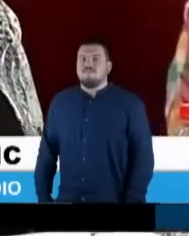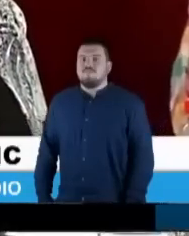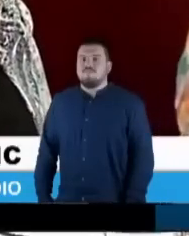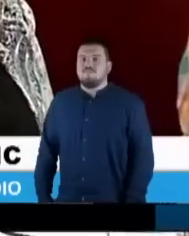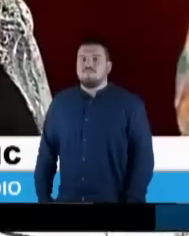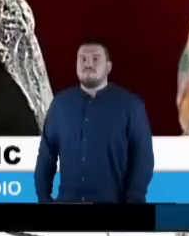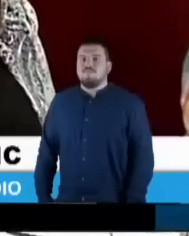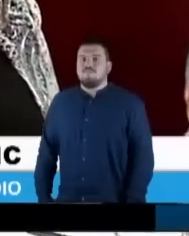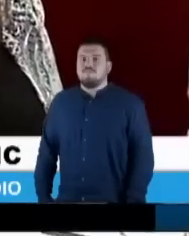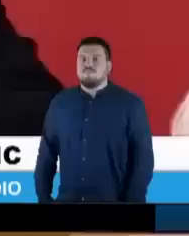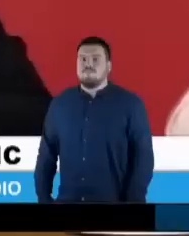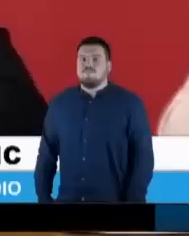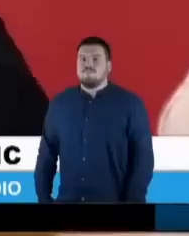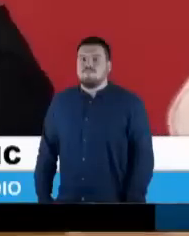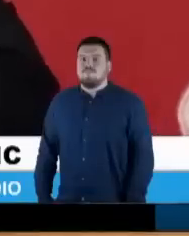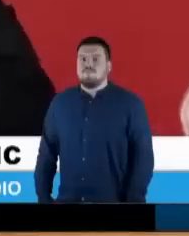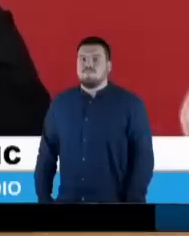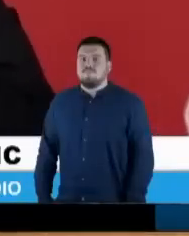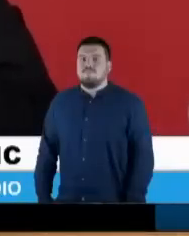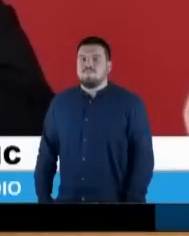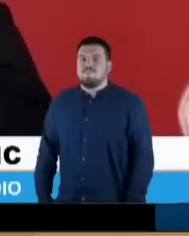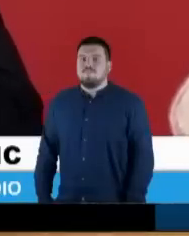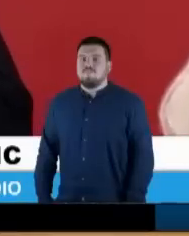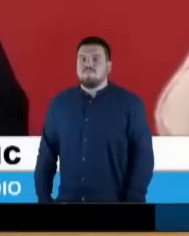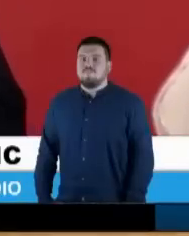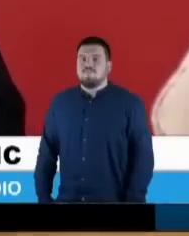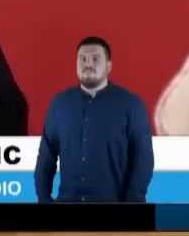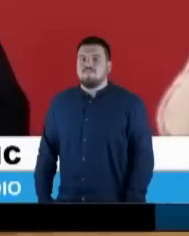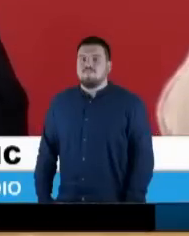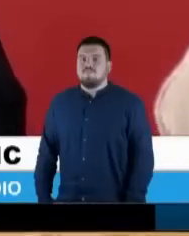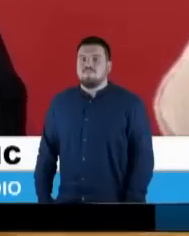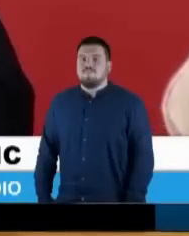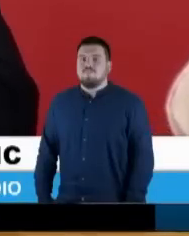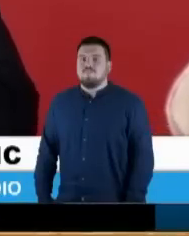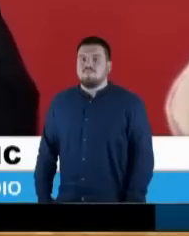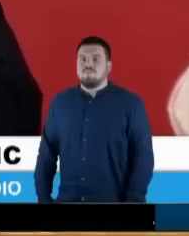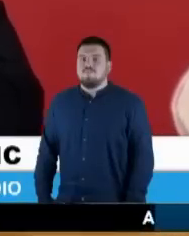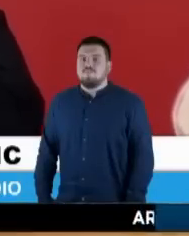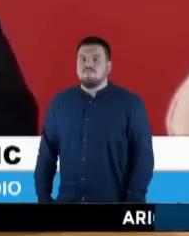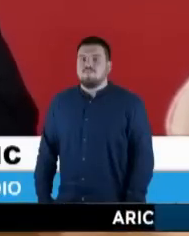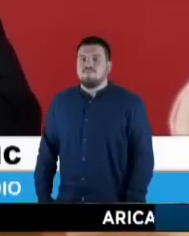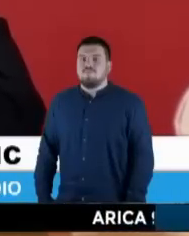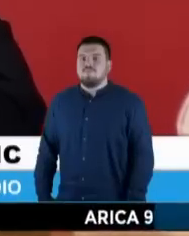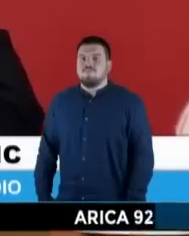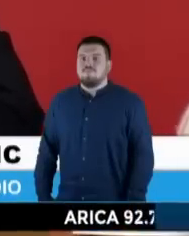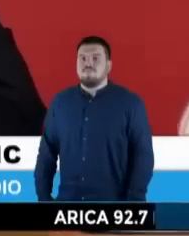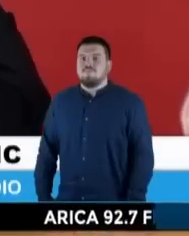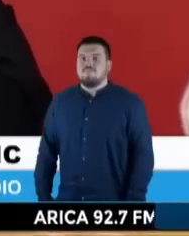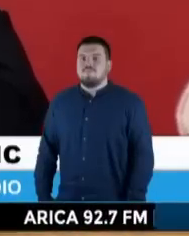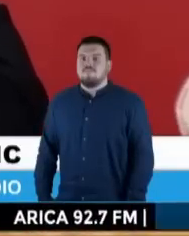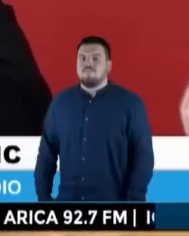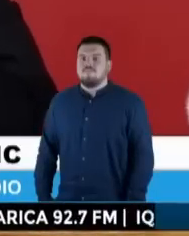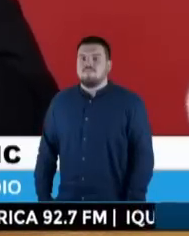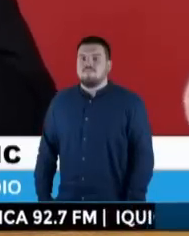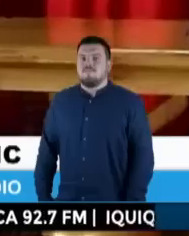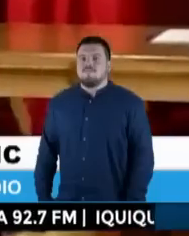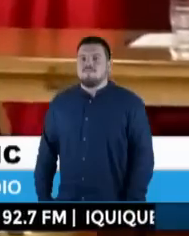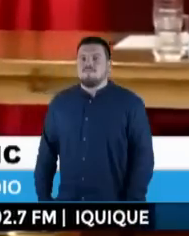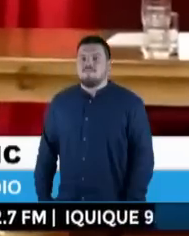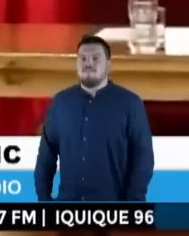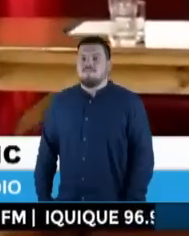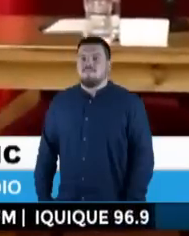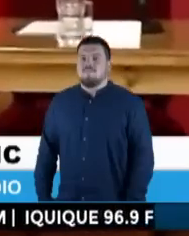Cancillería y el Ministerio de Desarrollo Social, podríamos decir, son los dos en los que sí o sí dicen desde la